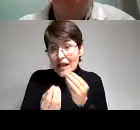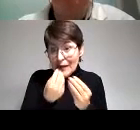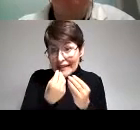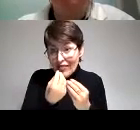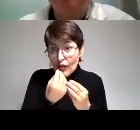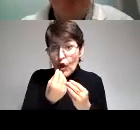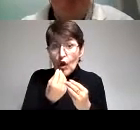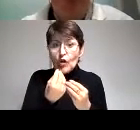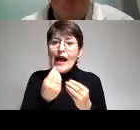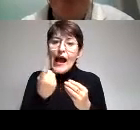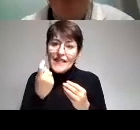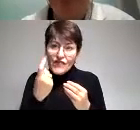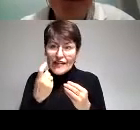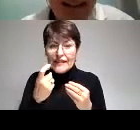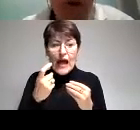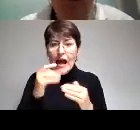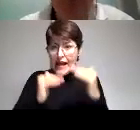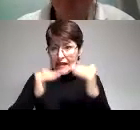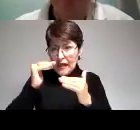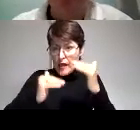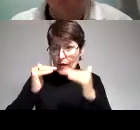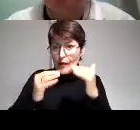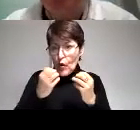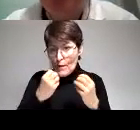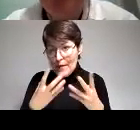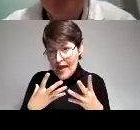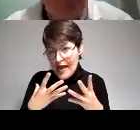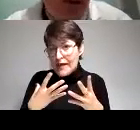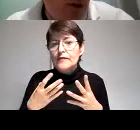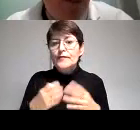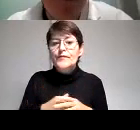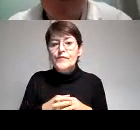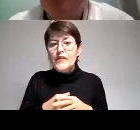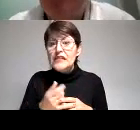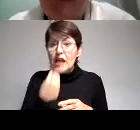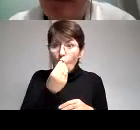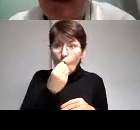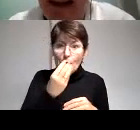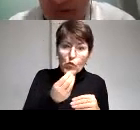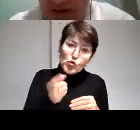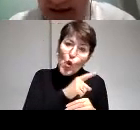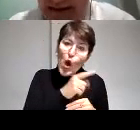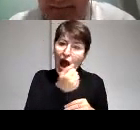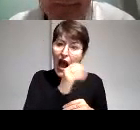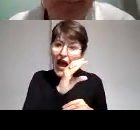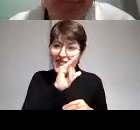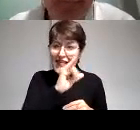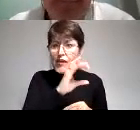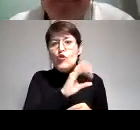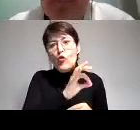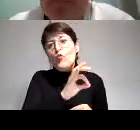ellos van a buscar distintos mecanismos para intentar compensar y neutralizarse y volverse estables en la naturaleza.